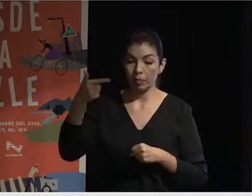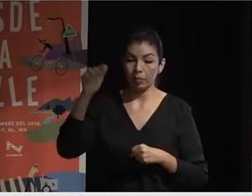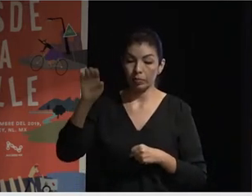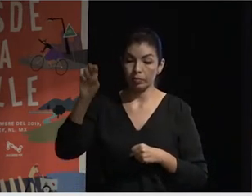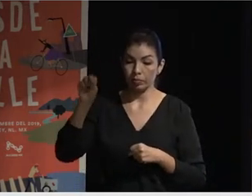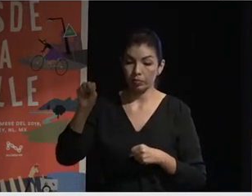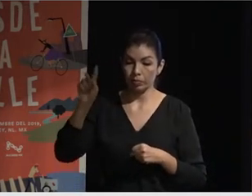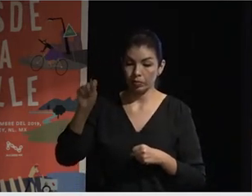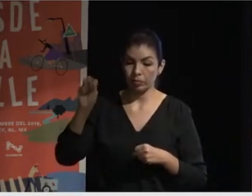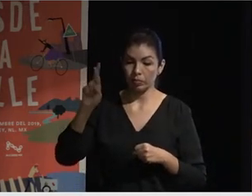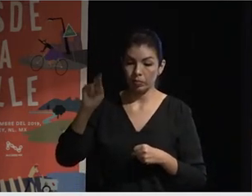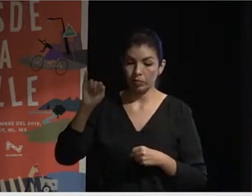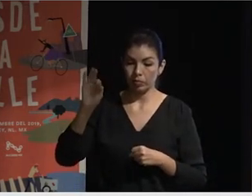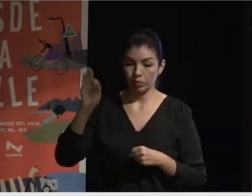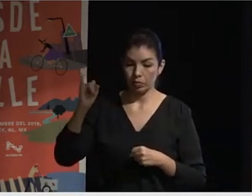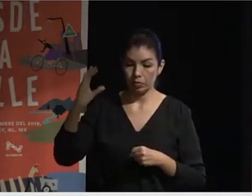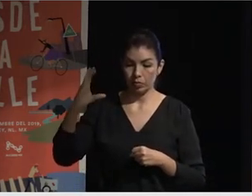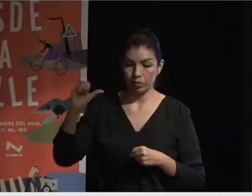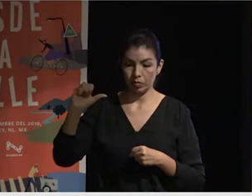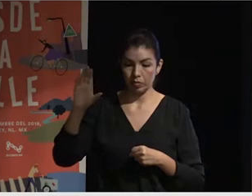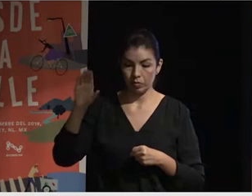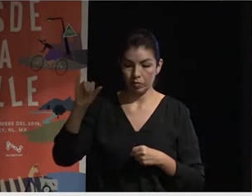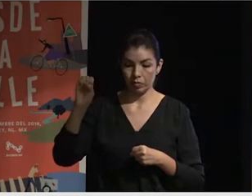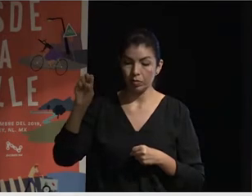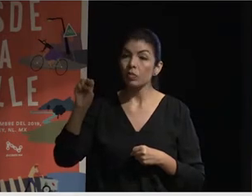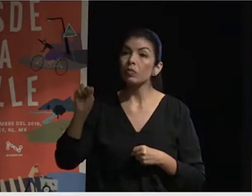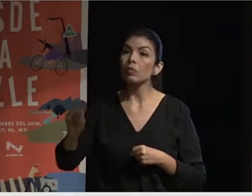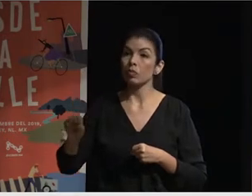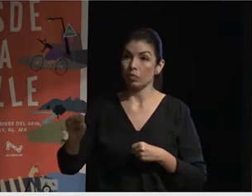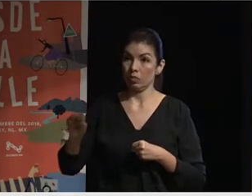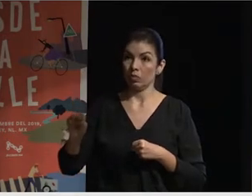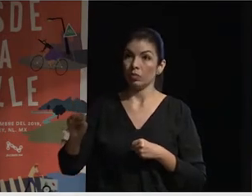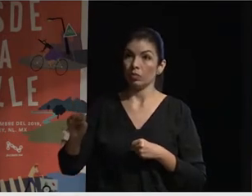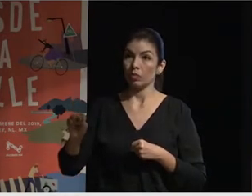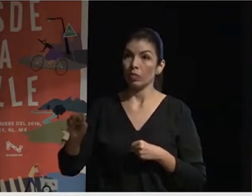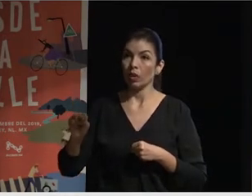académico, que creo que es importante resumir, voy a tratar en 2 minutos, a ver si nos da la vida.